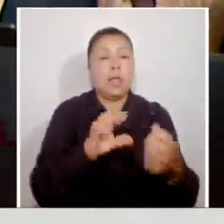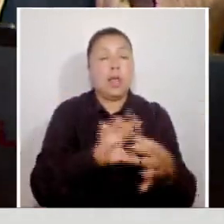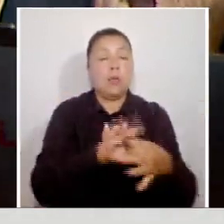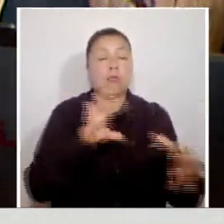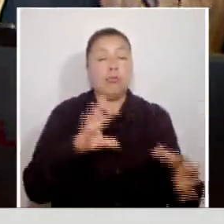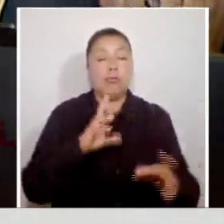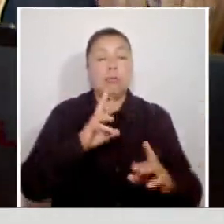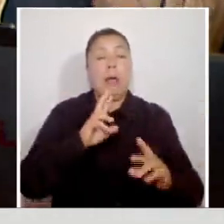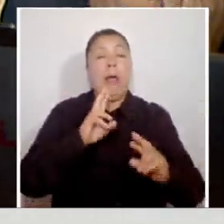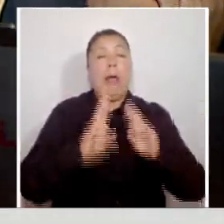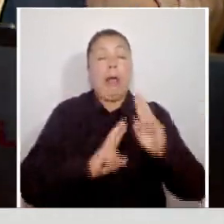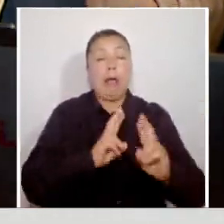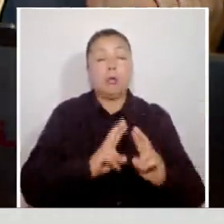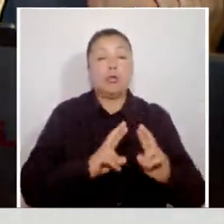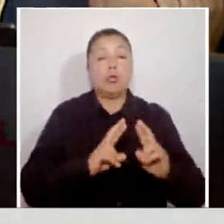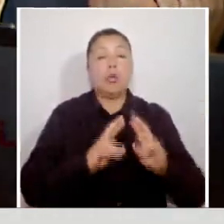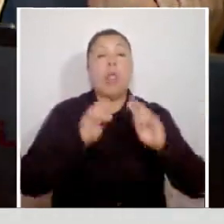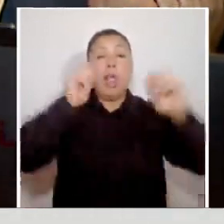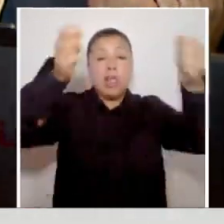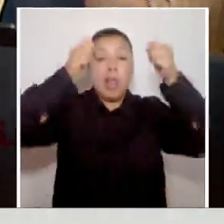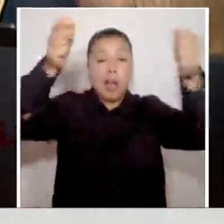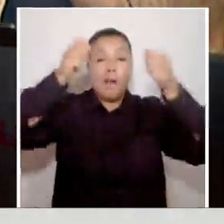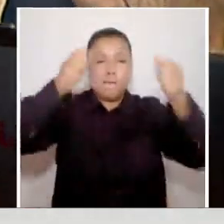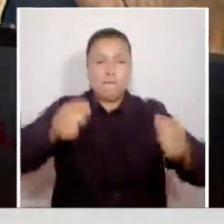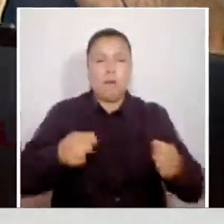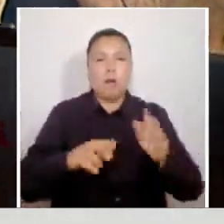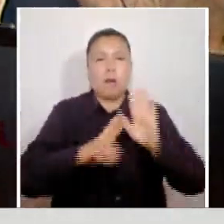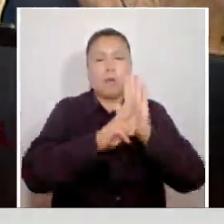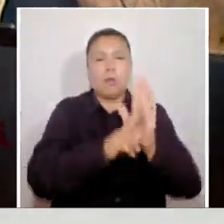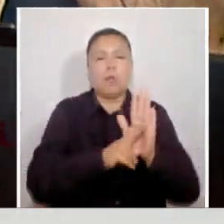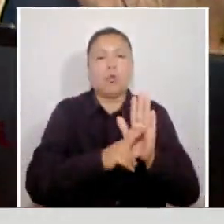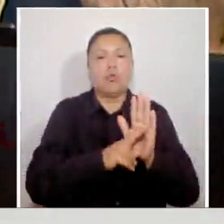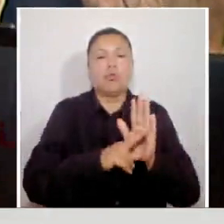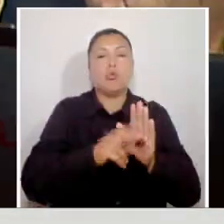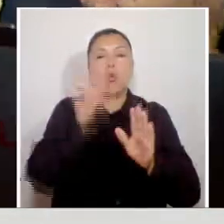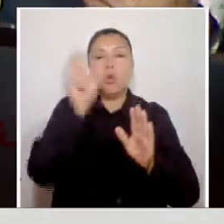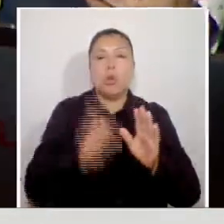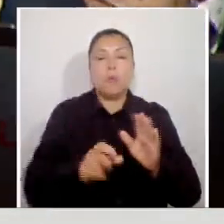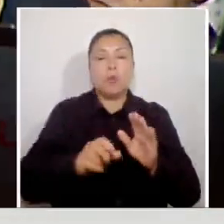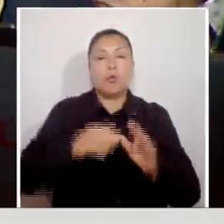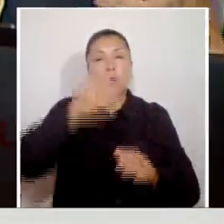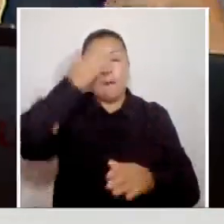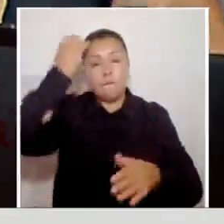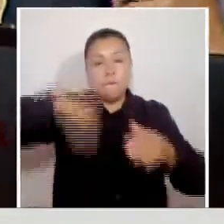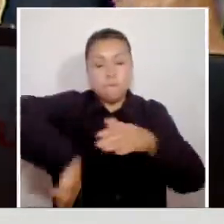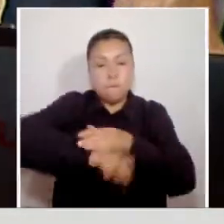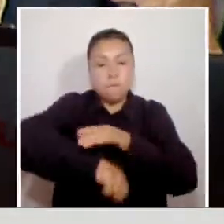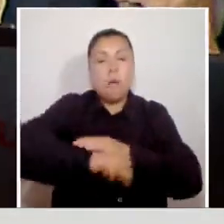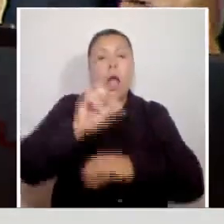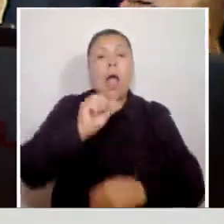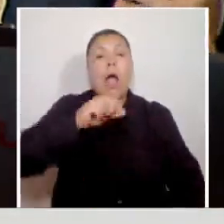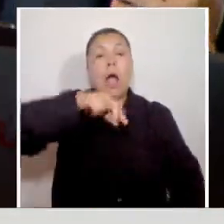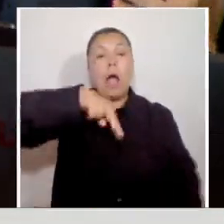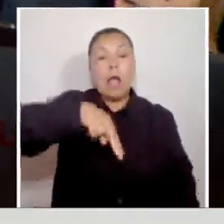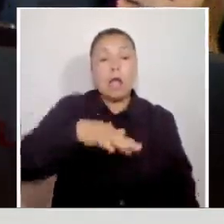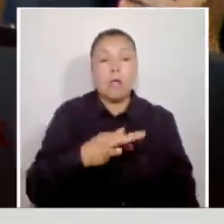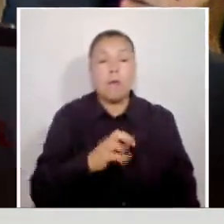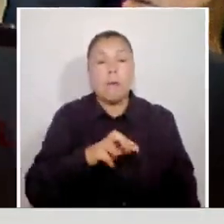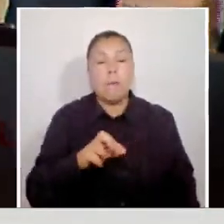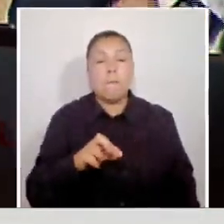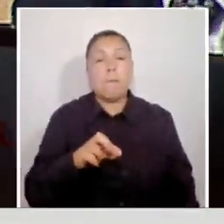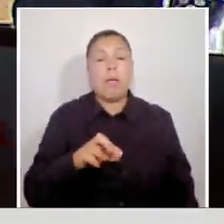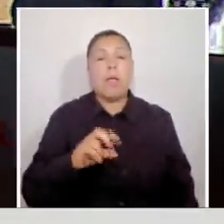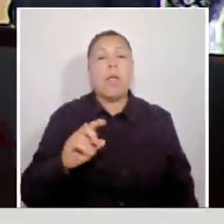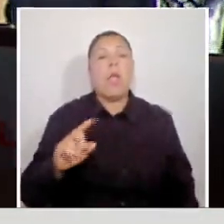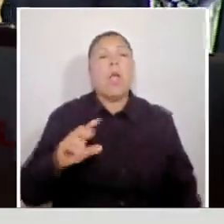barras respecto a la representación de jugadores respecto de la relación entre la nfp y la federación de fútbol de chile una